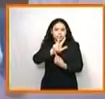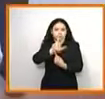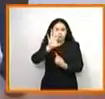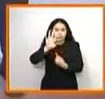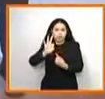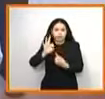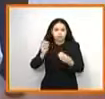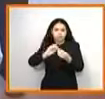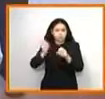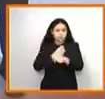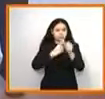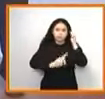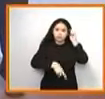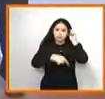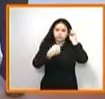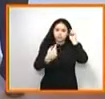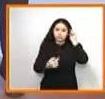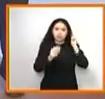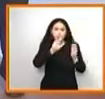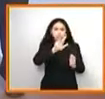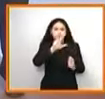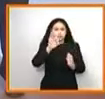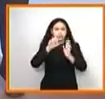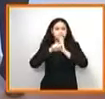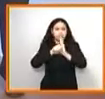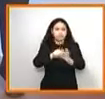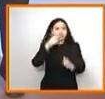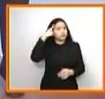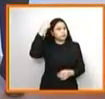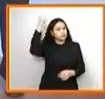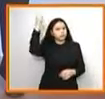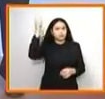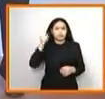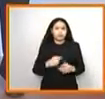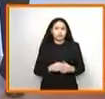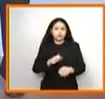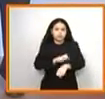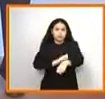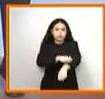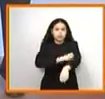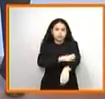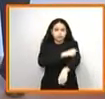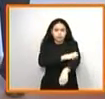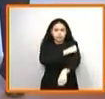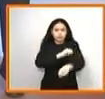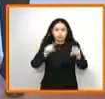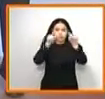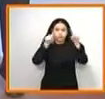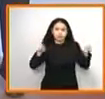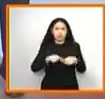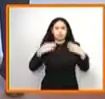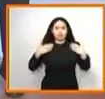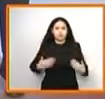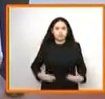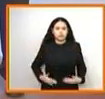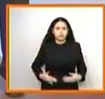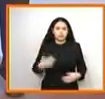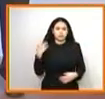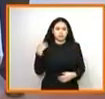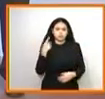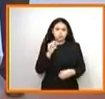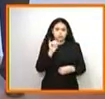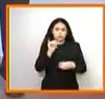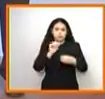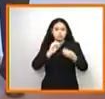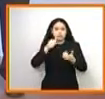9, número ganador de la diaria es el 39 con su símbolo de sueños jabón. En el cuadro del cuerpo representado por el hombro izquierdo,